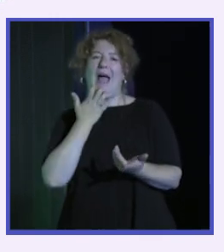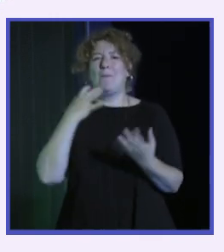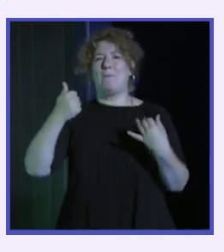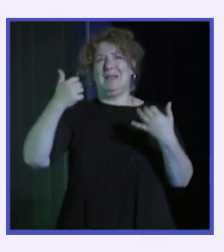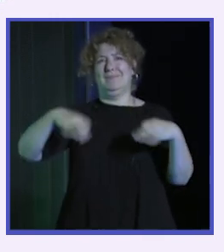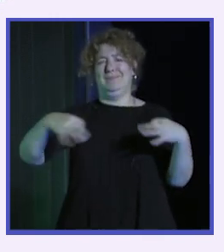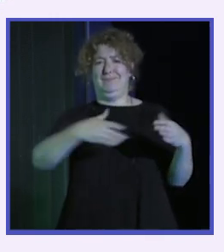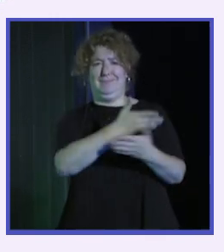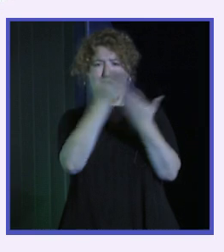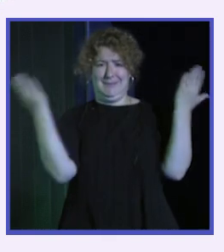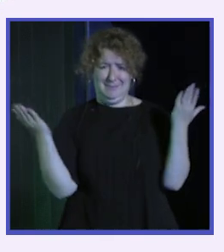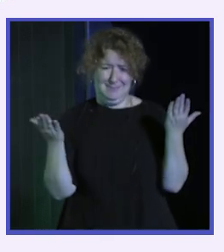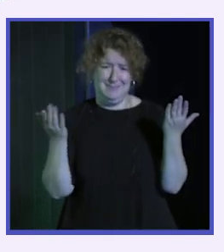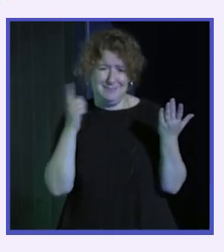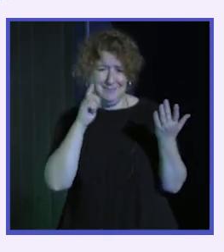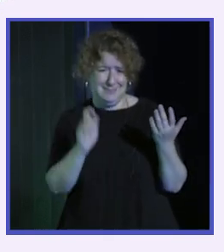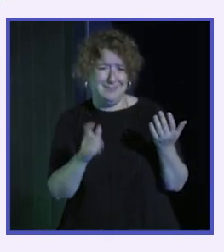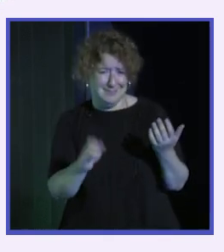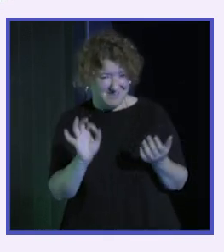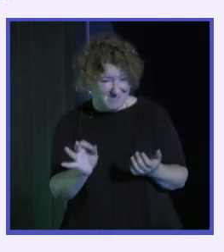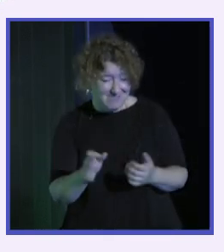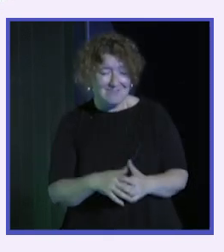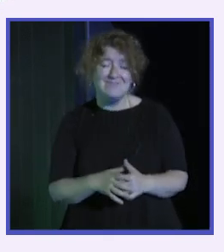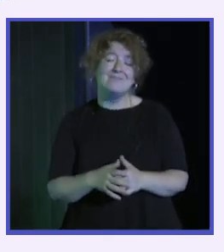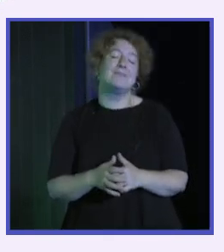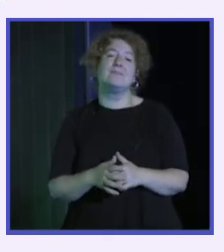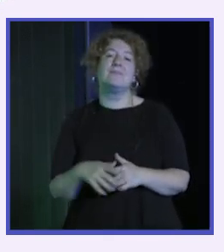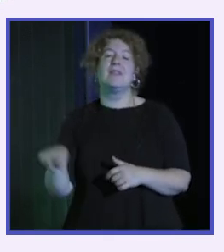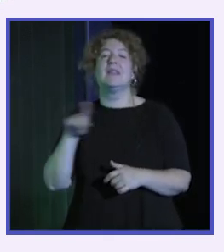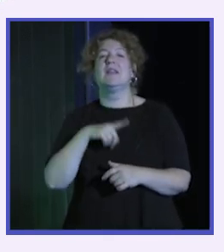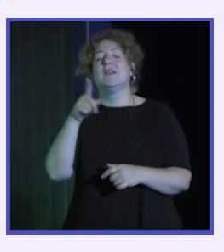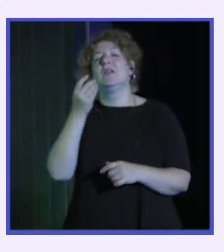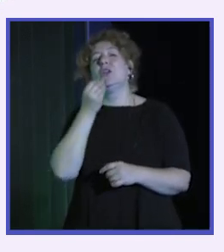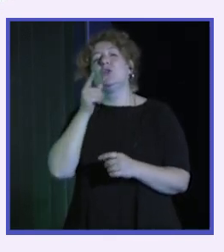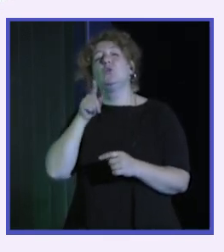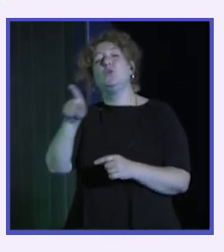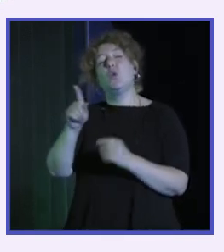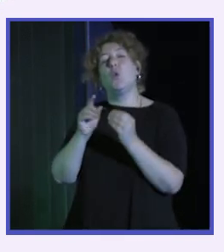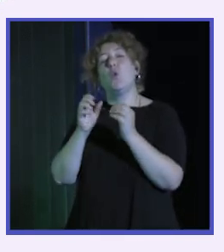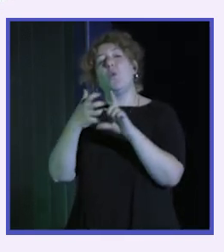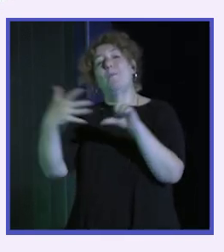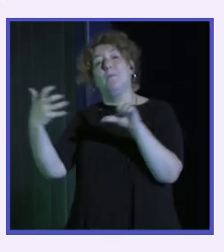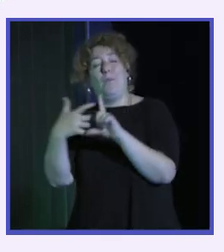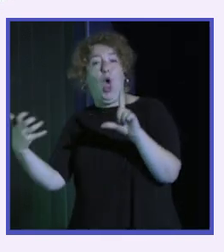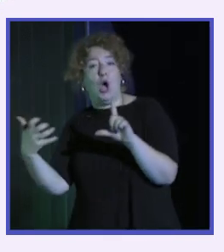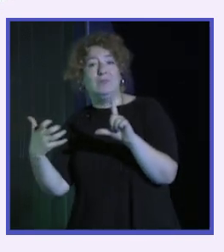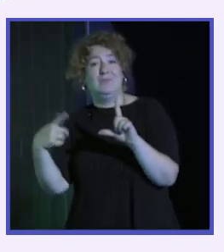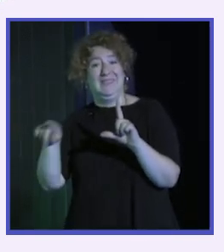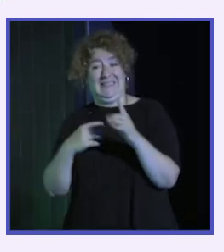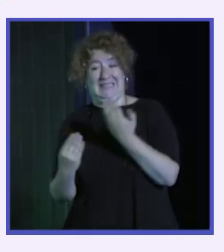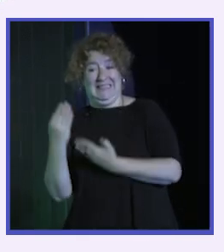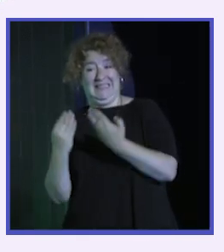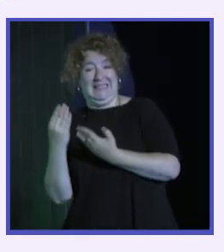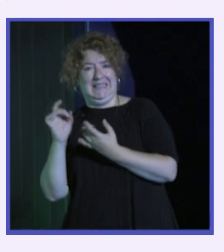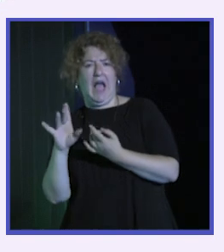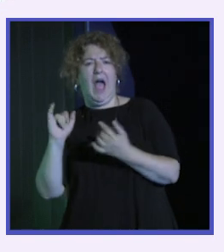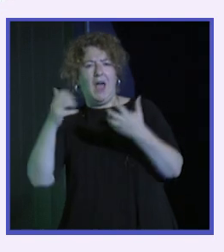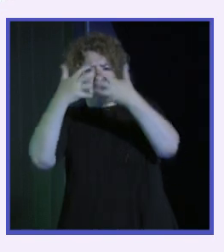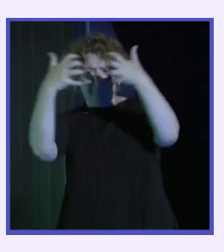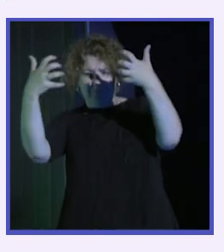más comunes. Entonces, cuando vais al View Prompts, ¿vale? Dentro del chat, se os abre un abanico de